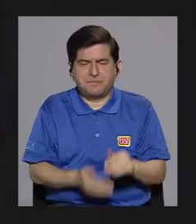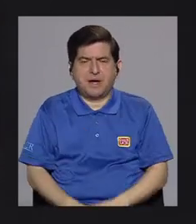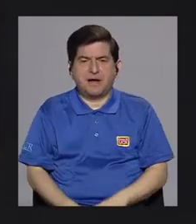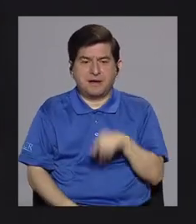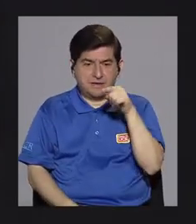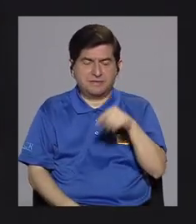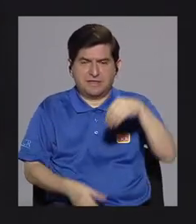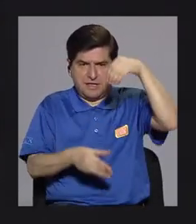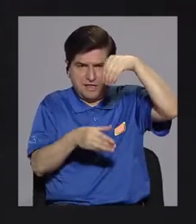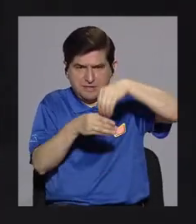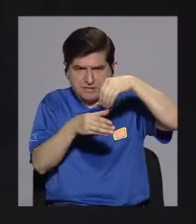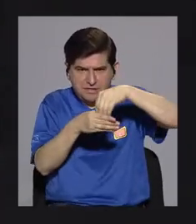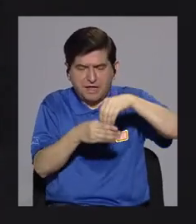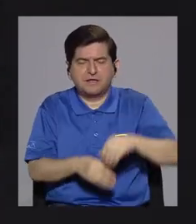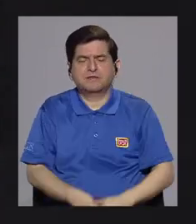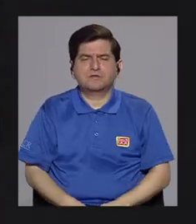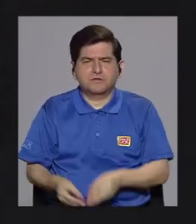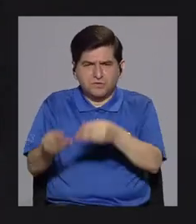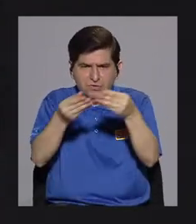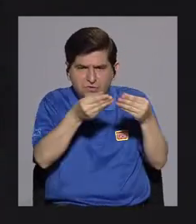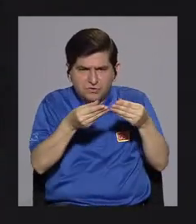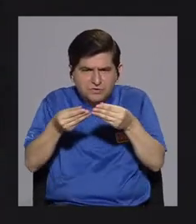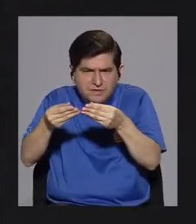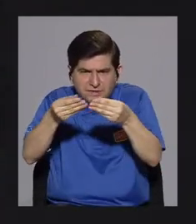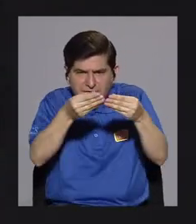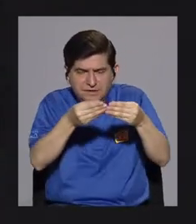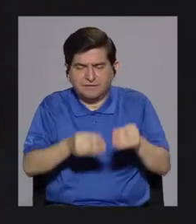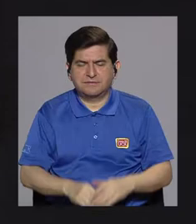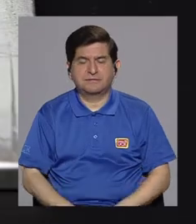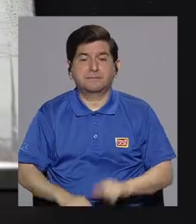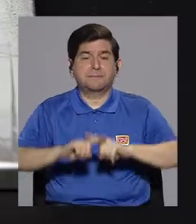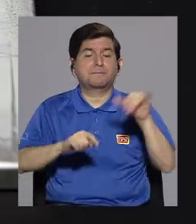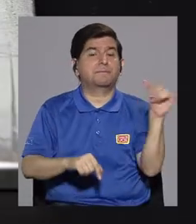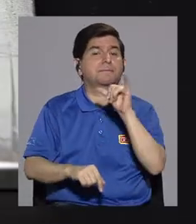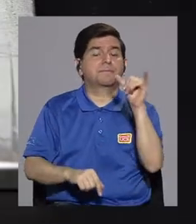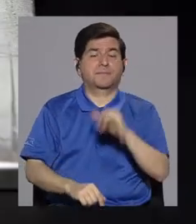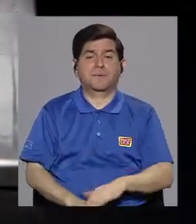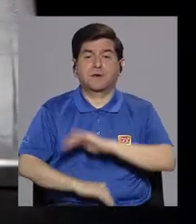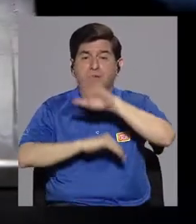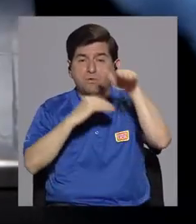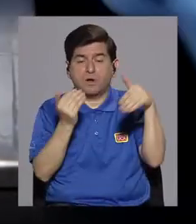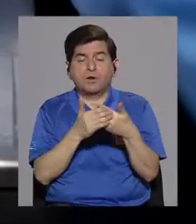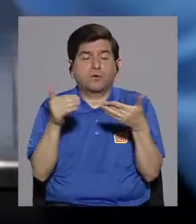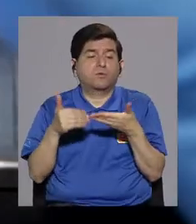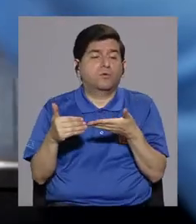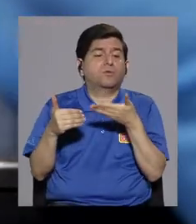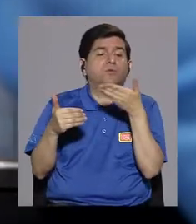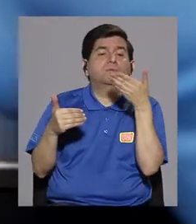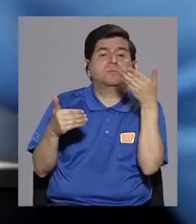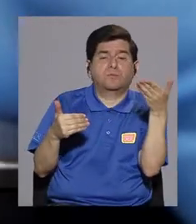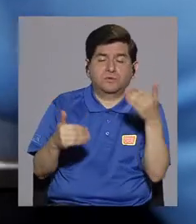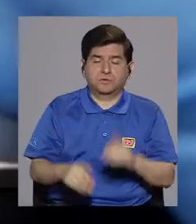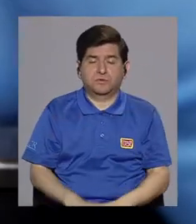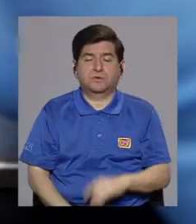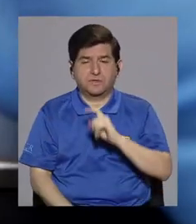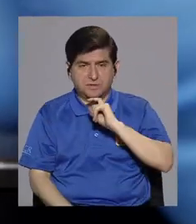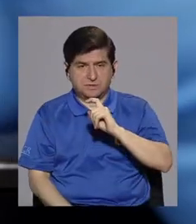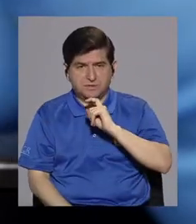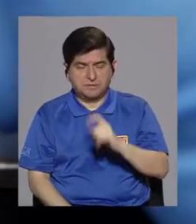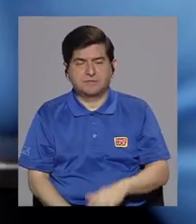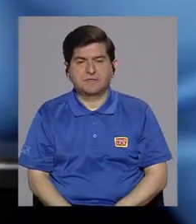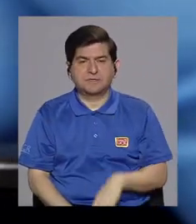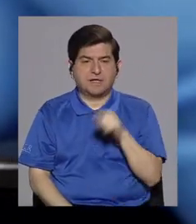parte de la corteza terrestre, depositado en los suelos, pero también, como todos los elementos